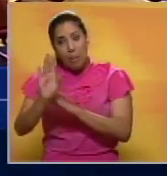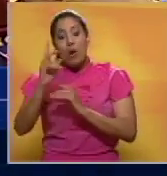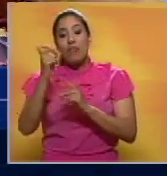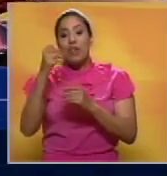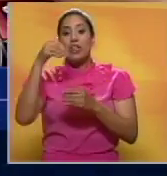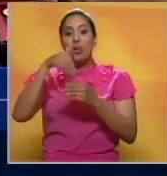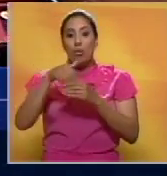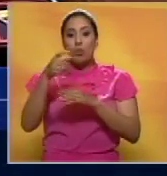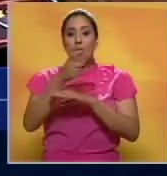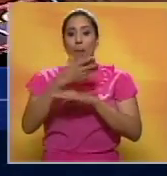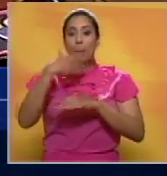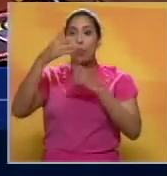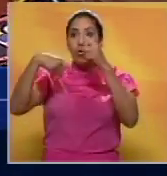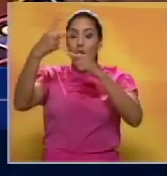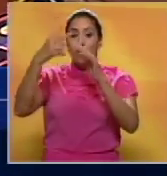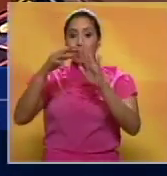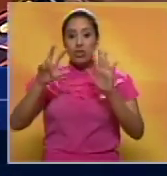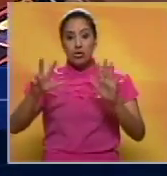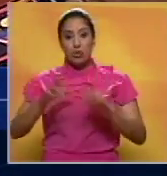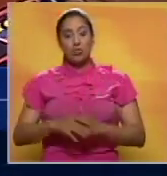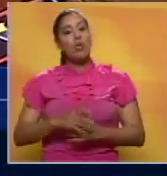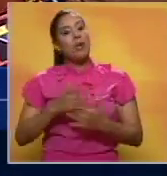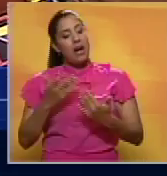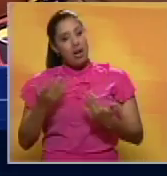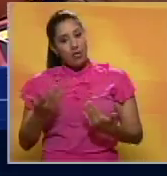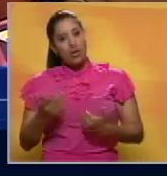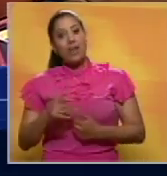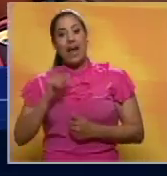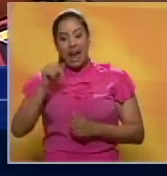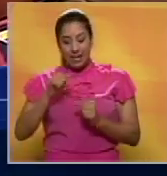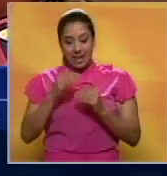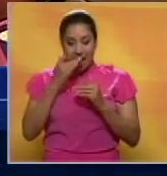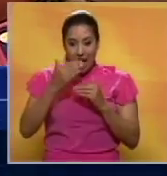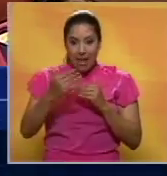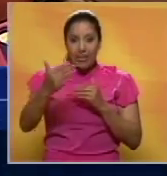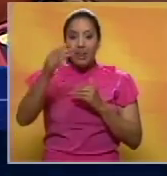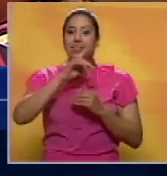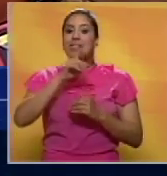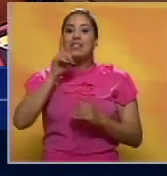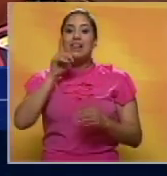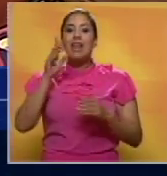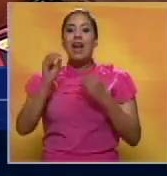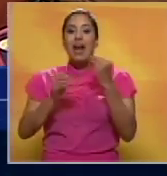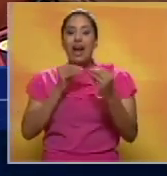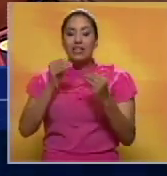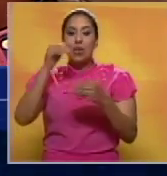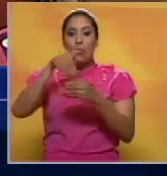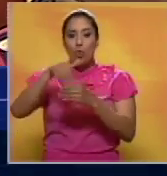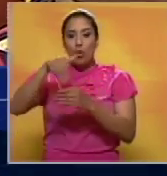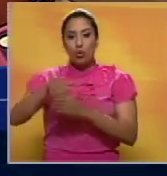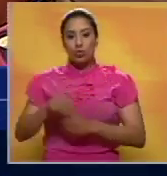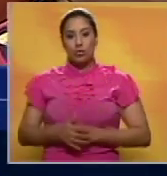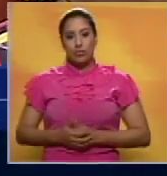habrá elecciones presidenciales en el 2018. De manera que de aquí en adelante lo que viene son